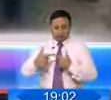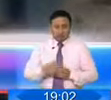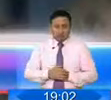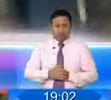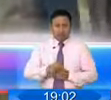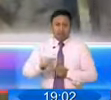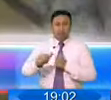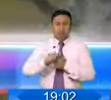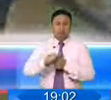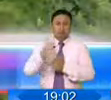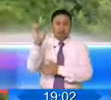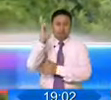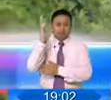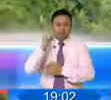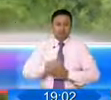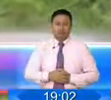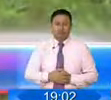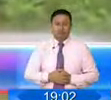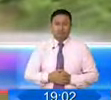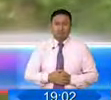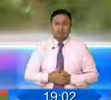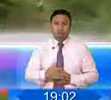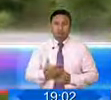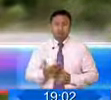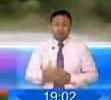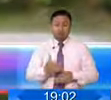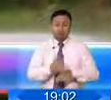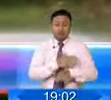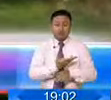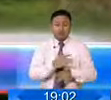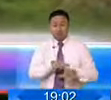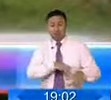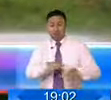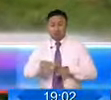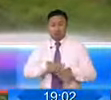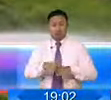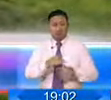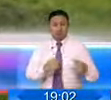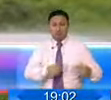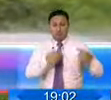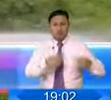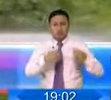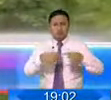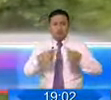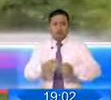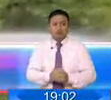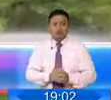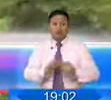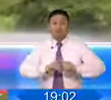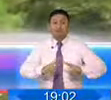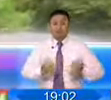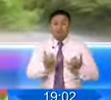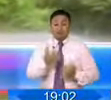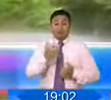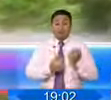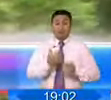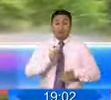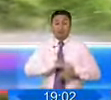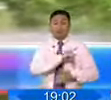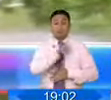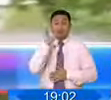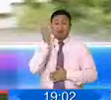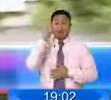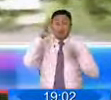el límite fronterizo con Colombia, una actividad programada que lo realizan de forma periódica, pero en esta ocasión fueron abrasados por el mal